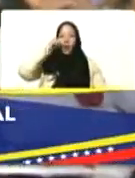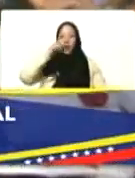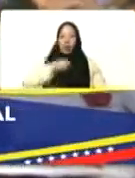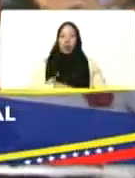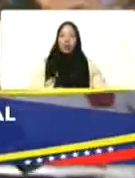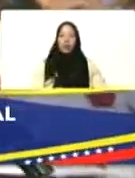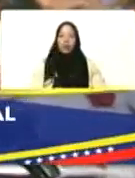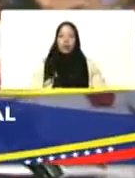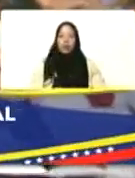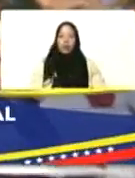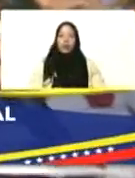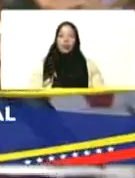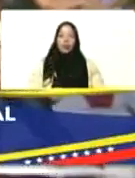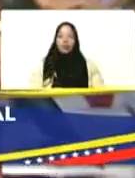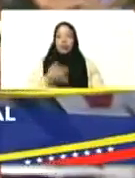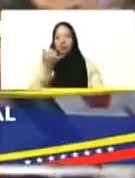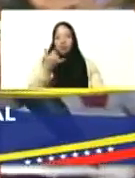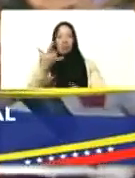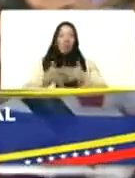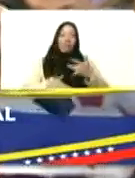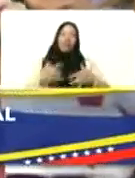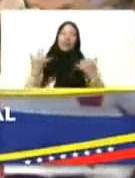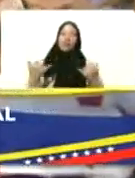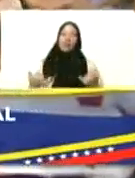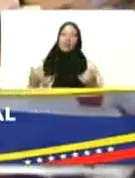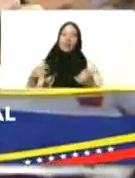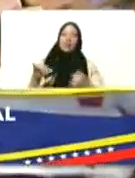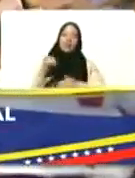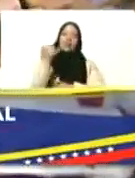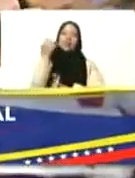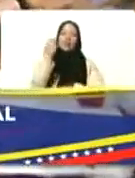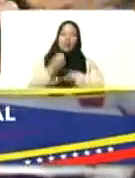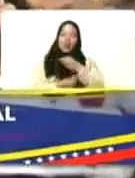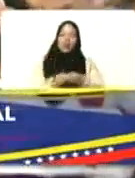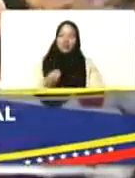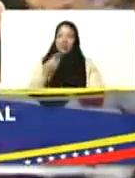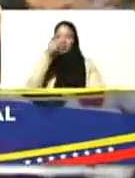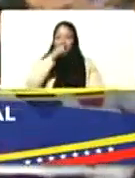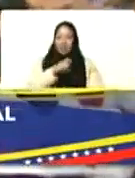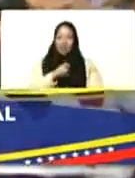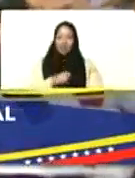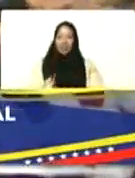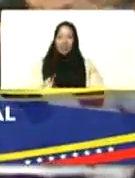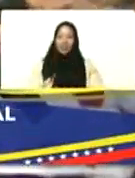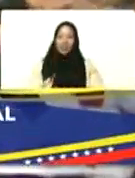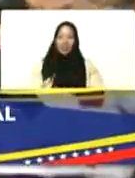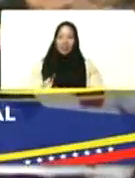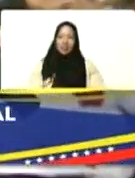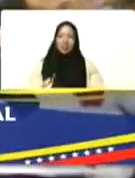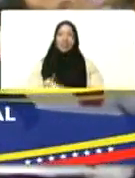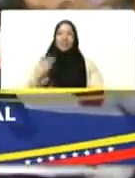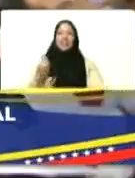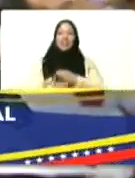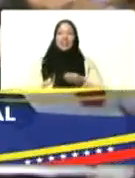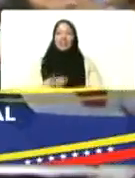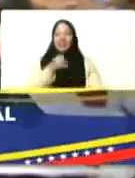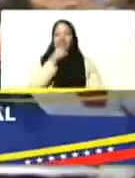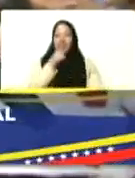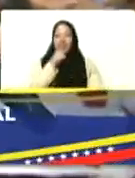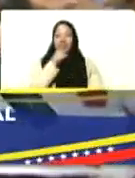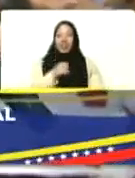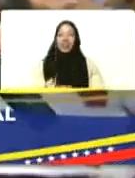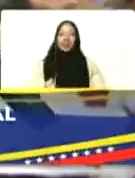violentamente ese mismo año. 11.000. Vea